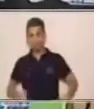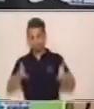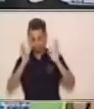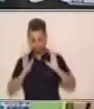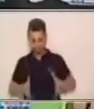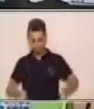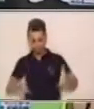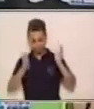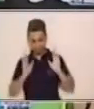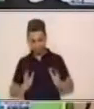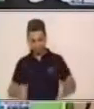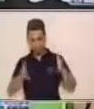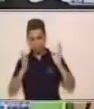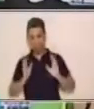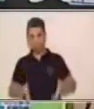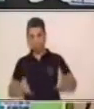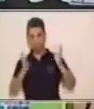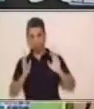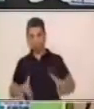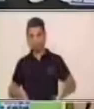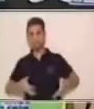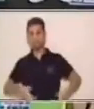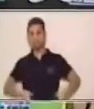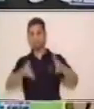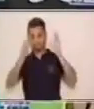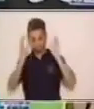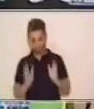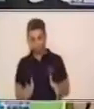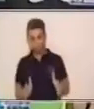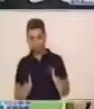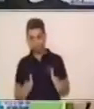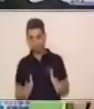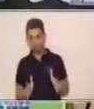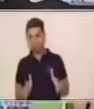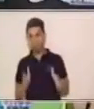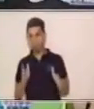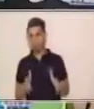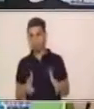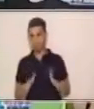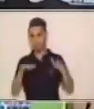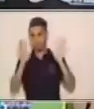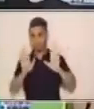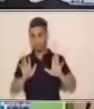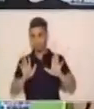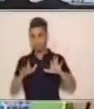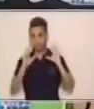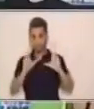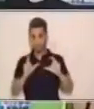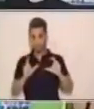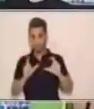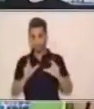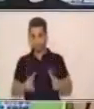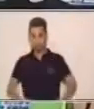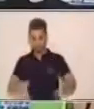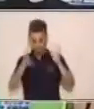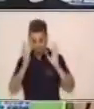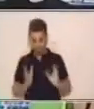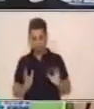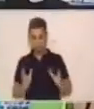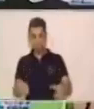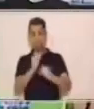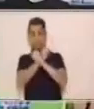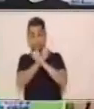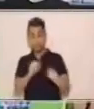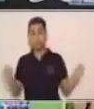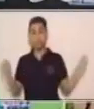La tómbola va, la tómbola va, la tómbola se detiene. ¡Alto! ¡Cuidado! La